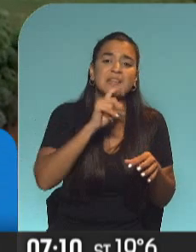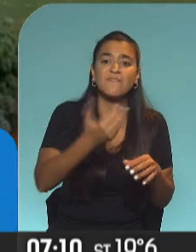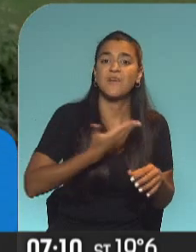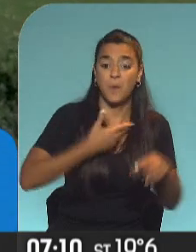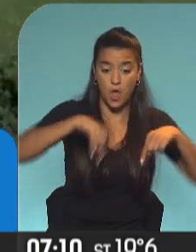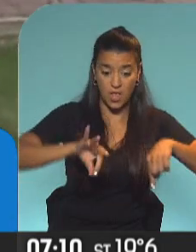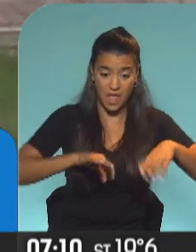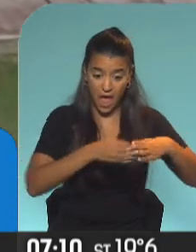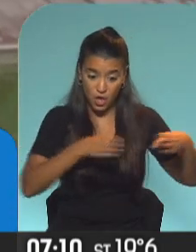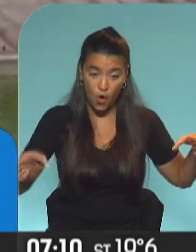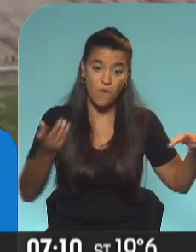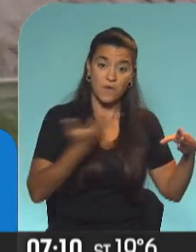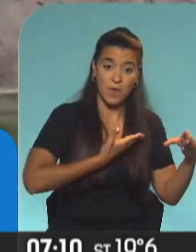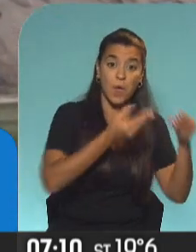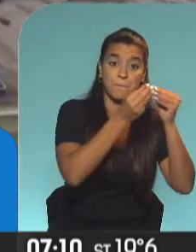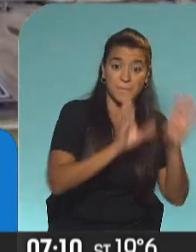después